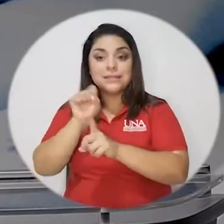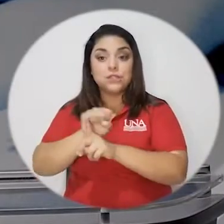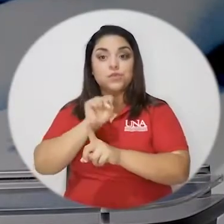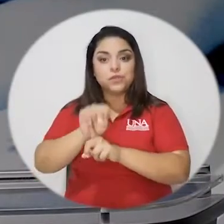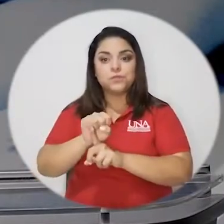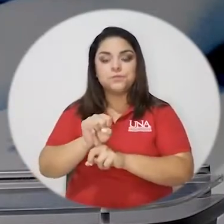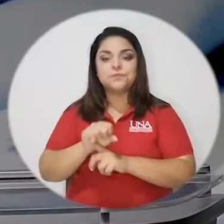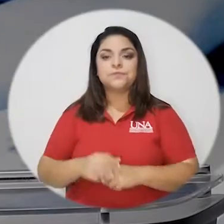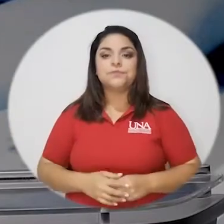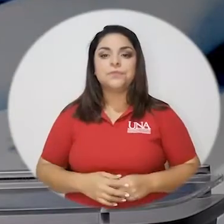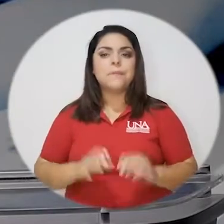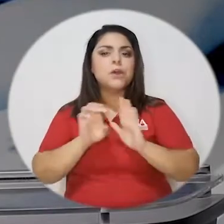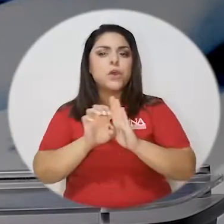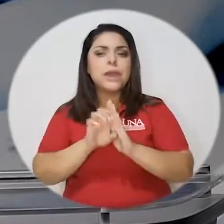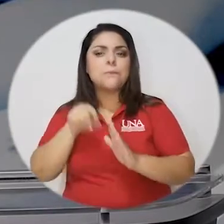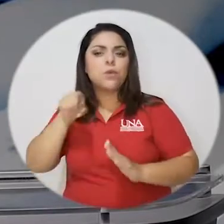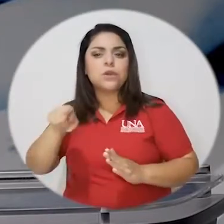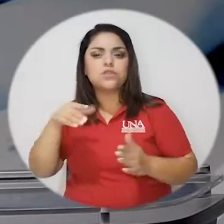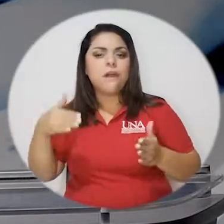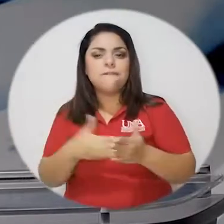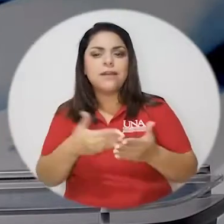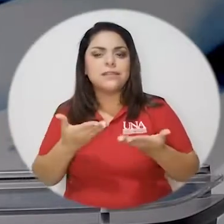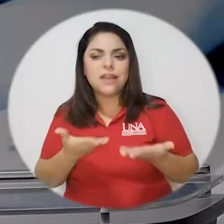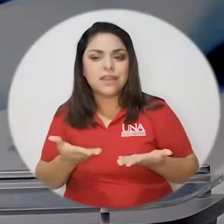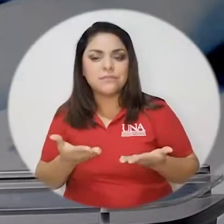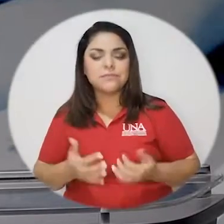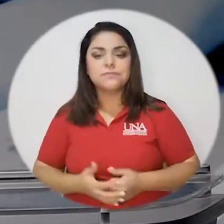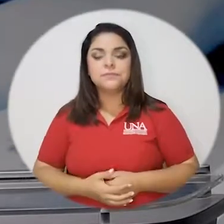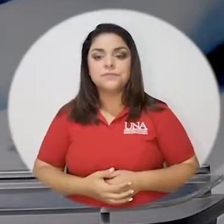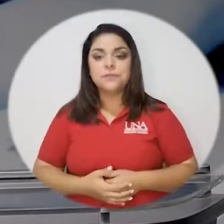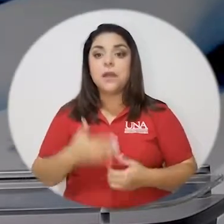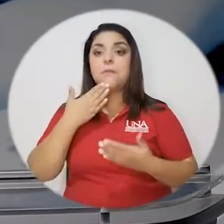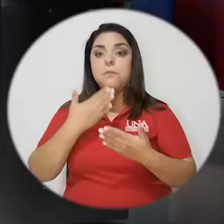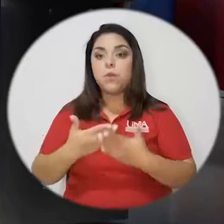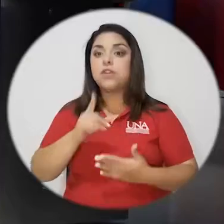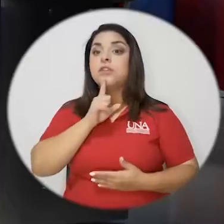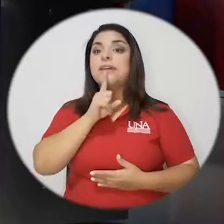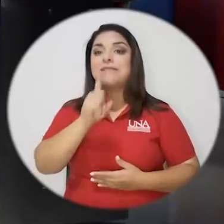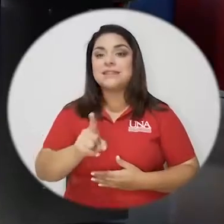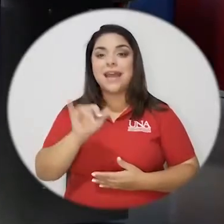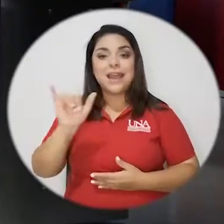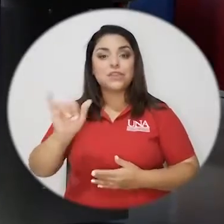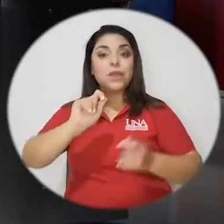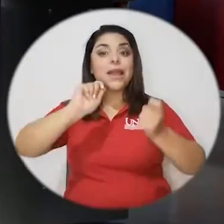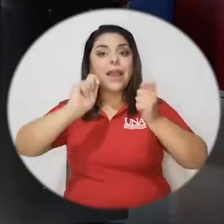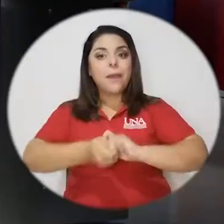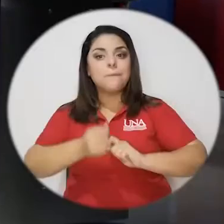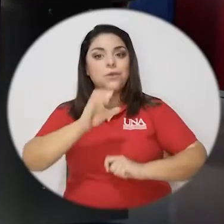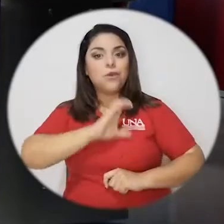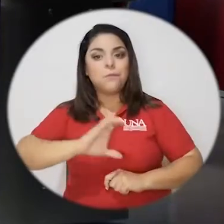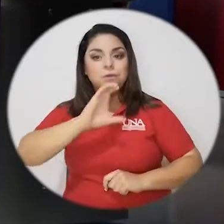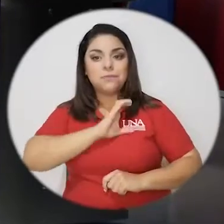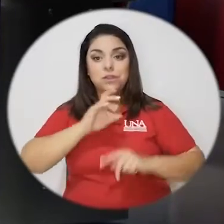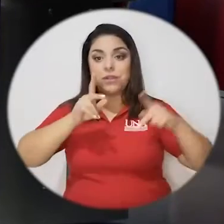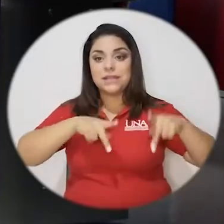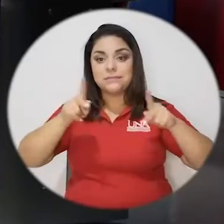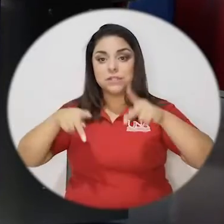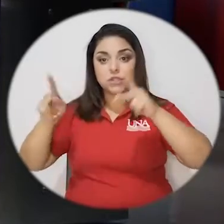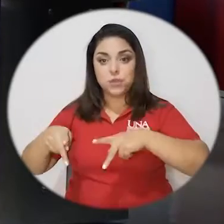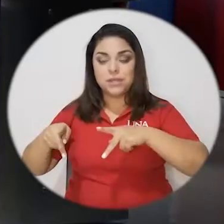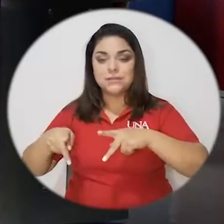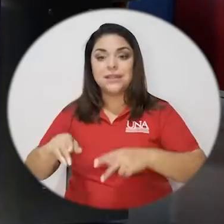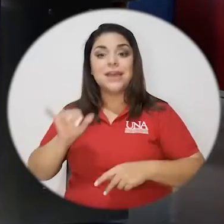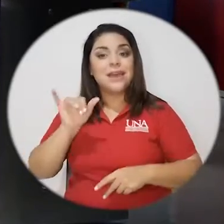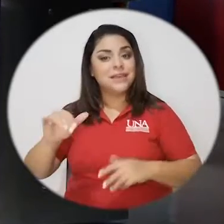control sobre la situación. Ahora, ¿qué puede venir a afectar esto? Definitivamente es el cambio de comportamiento en